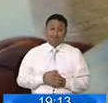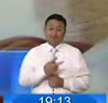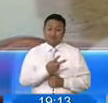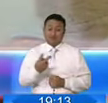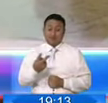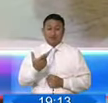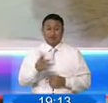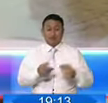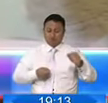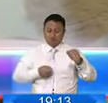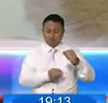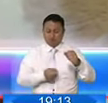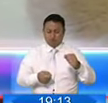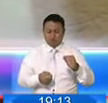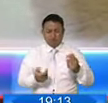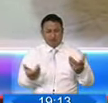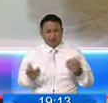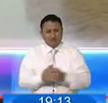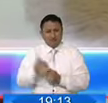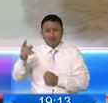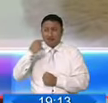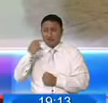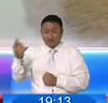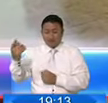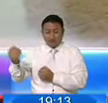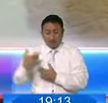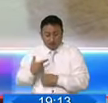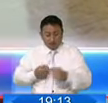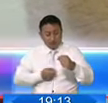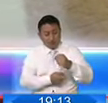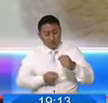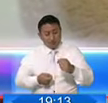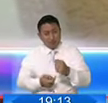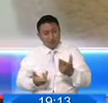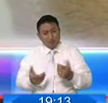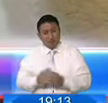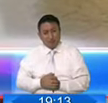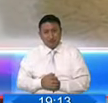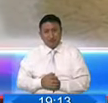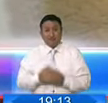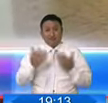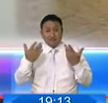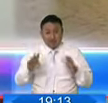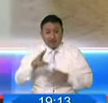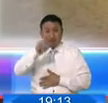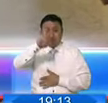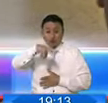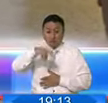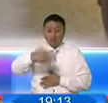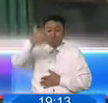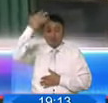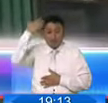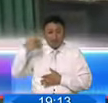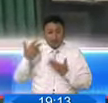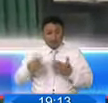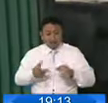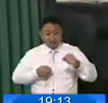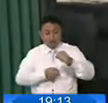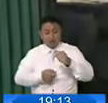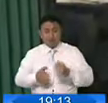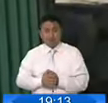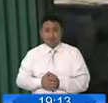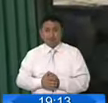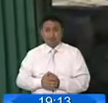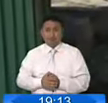cuchilleros han matado a brasil y se halla en colombia ya los han matado hace dos meses en casa de la